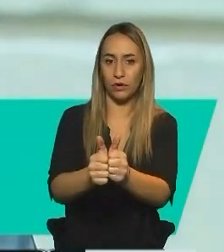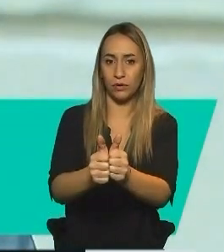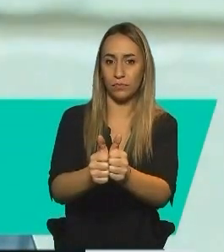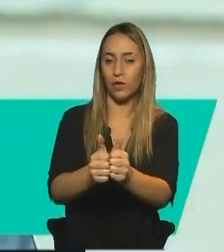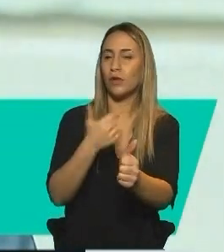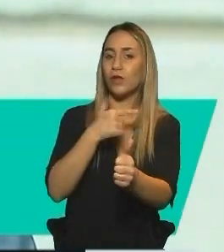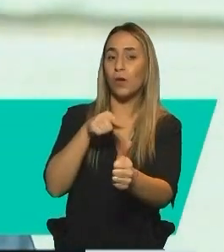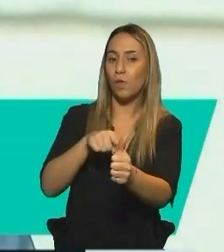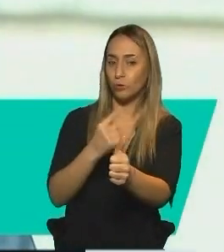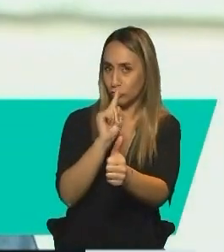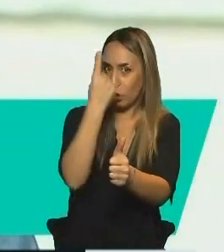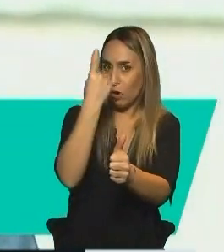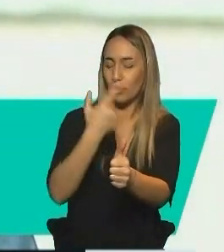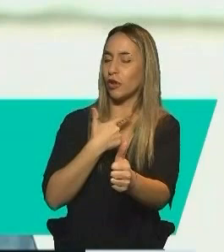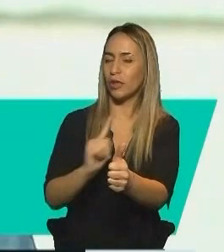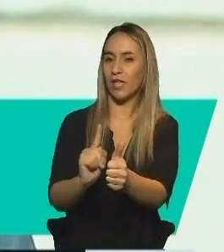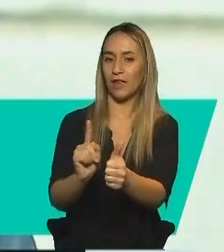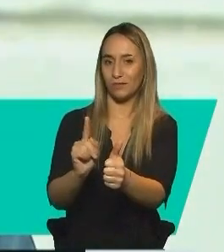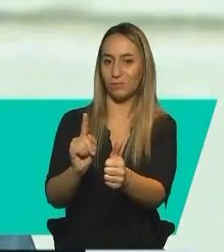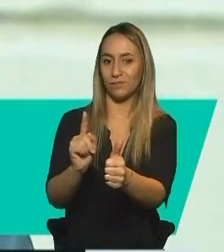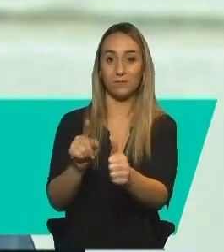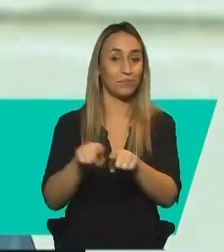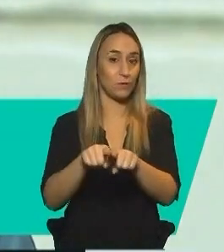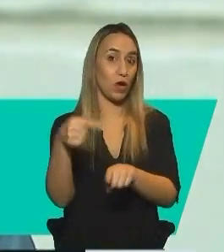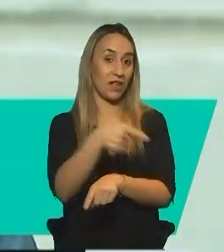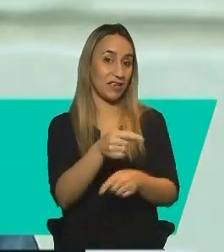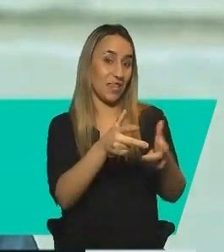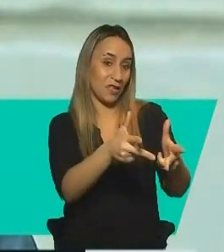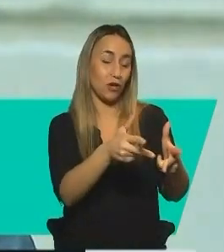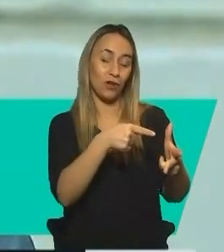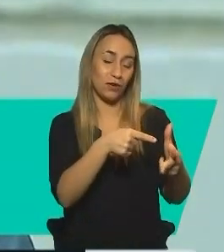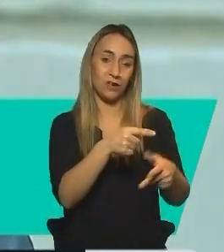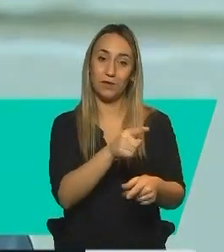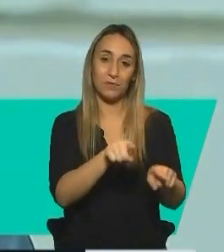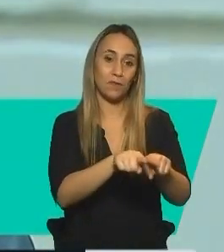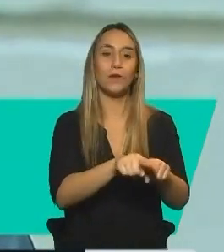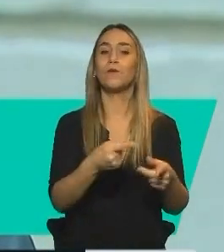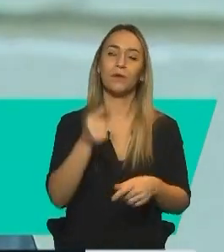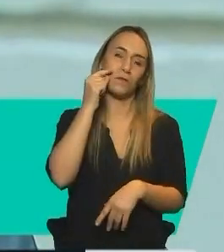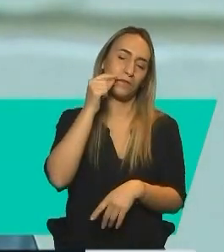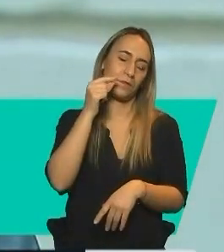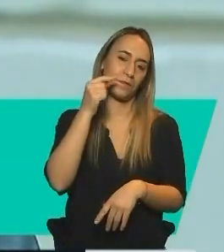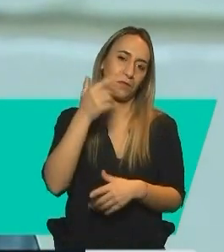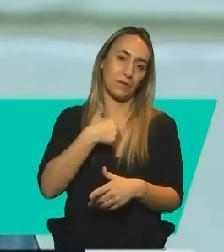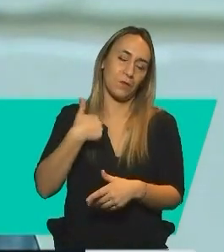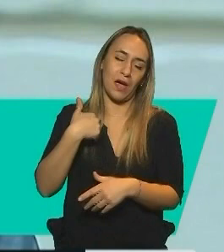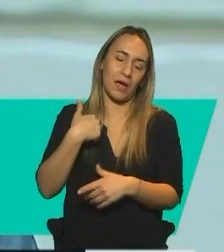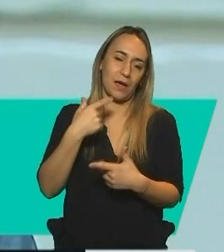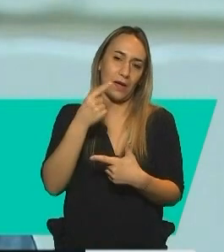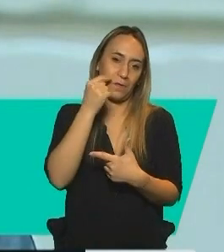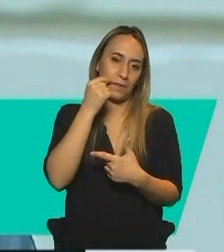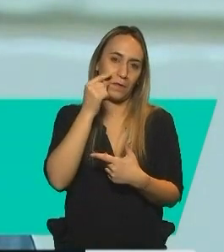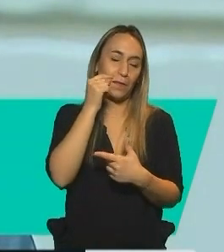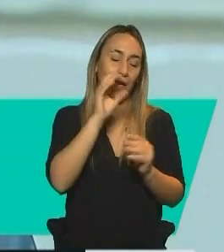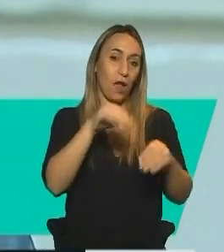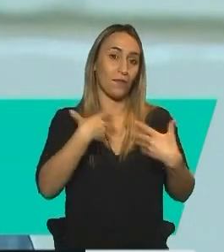No quiero que estés solo. Te dijo eso. Eso es como dice ella. Bueno, yo no. Mi papá nos había dejado en su momento. Y mi mamá era lo